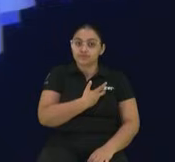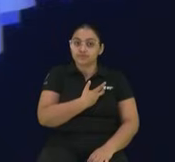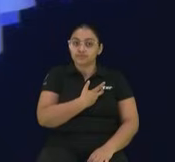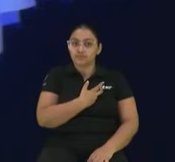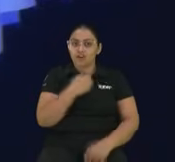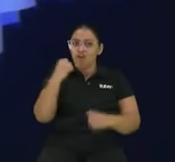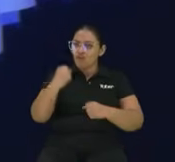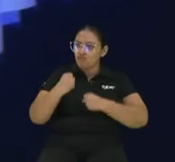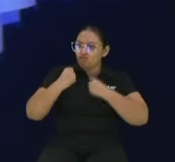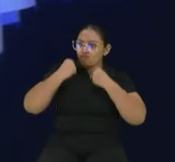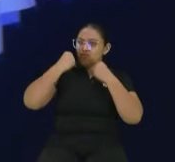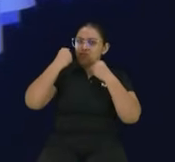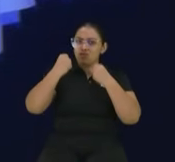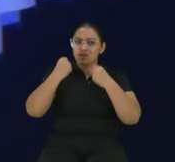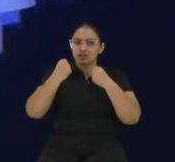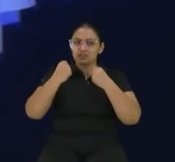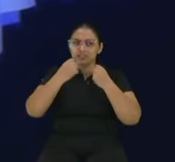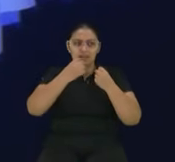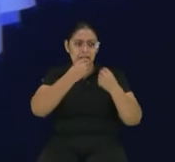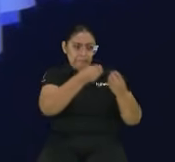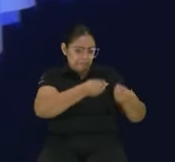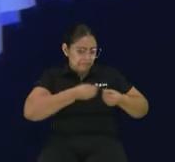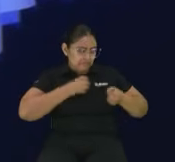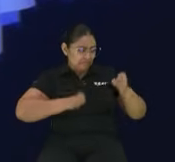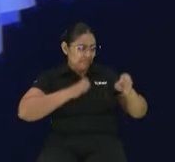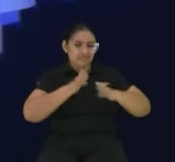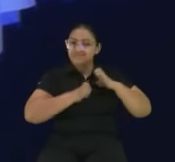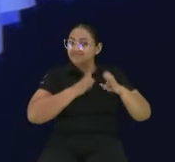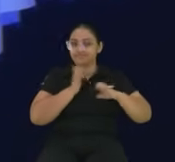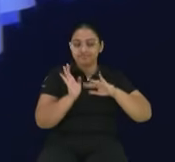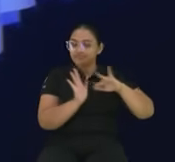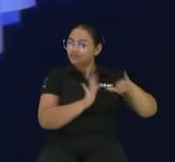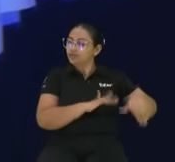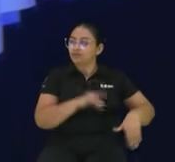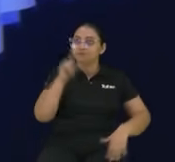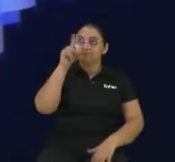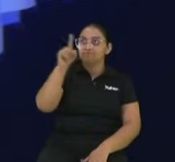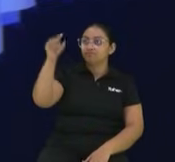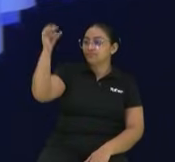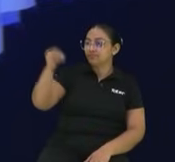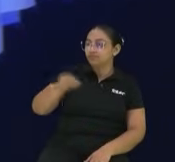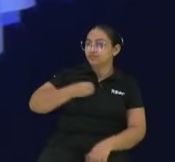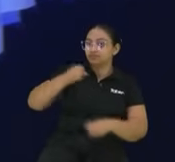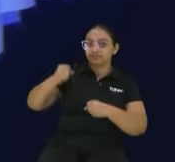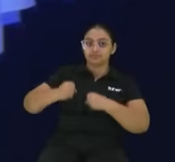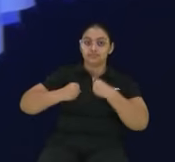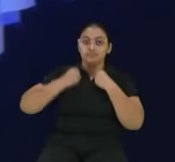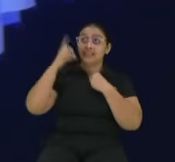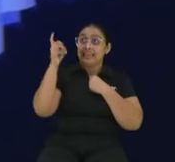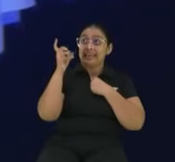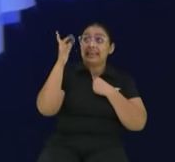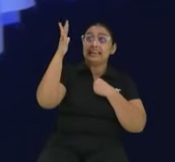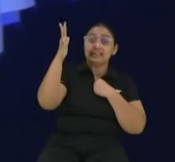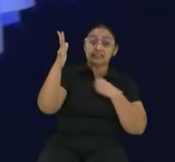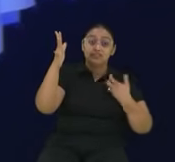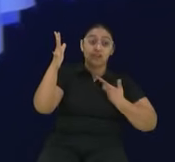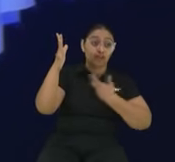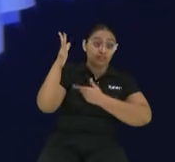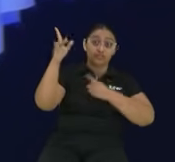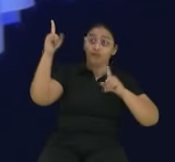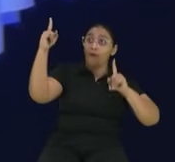proviene de Dios y no de la motivación la fortaleza es algo que el Señor nos da cuando le